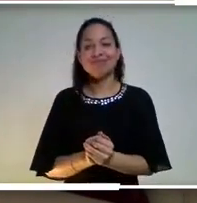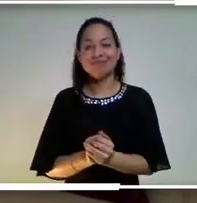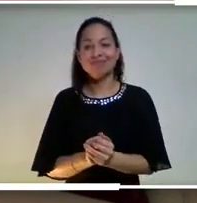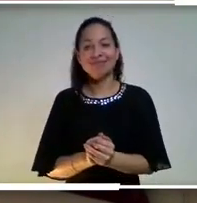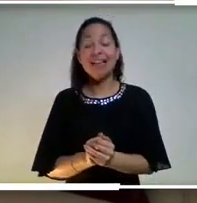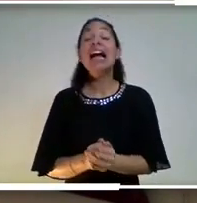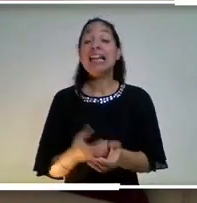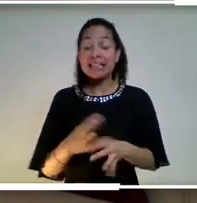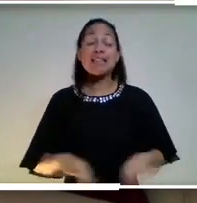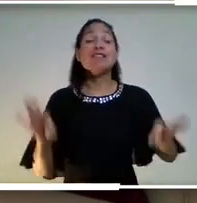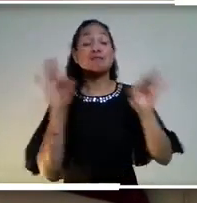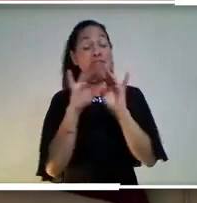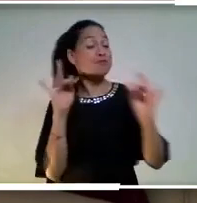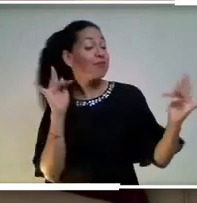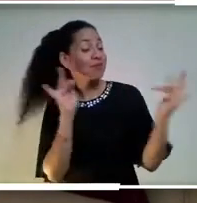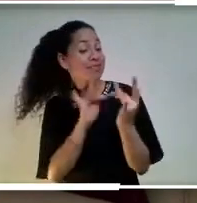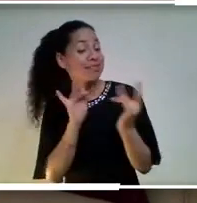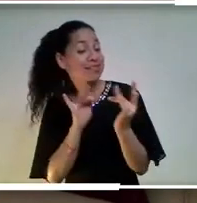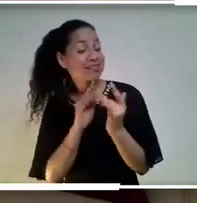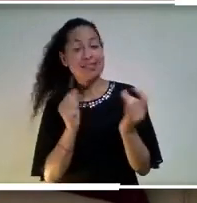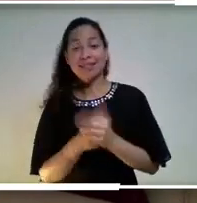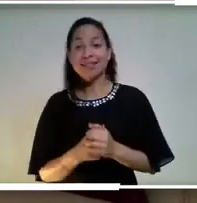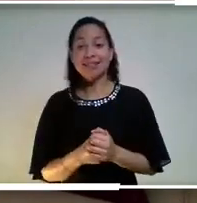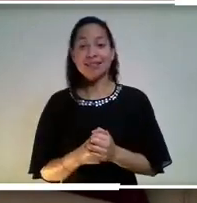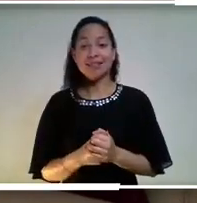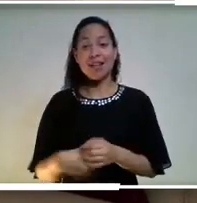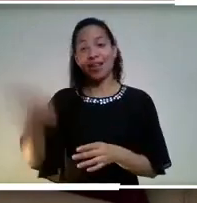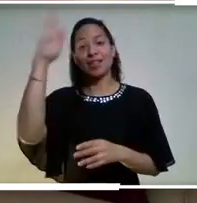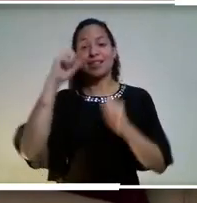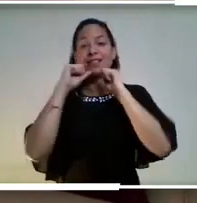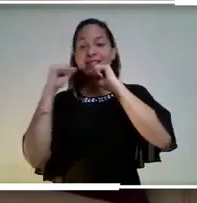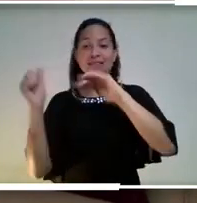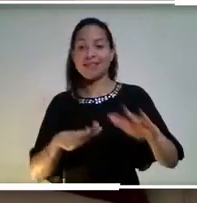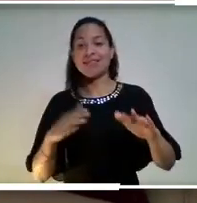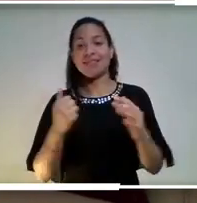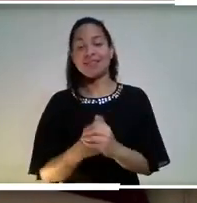que son los maestros de monjack dios te bendiga espero verte